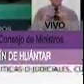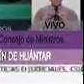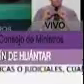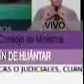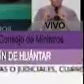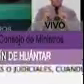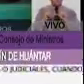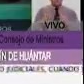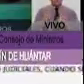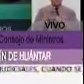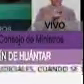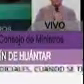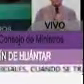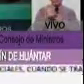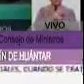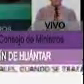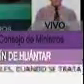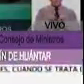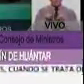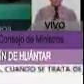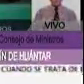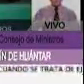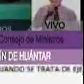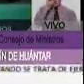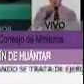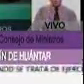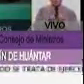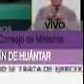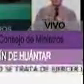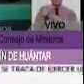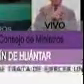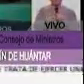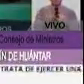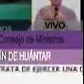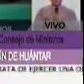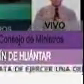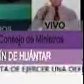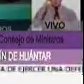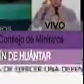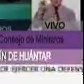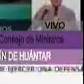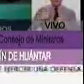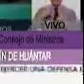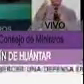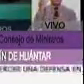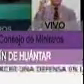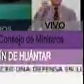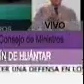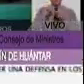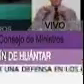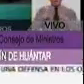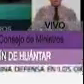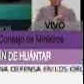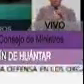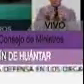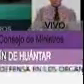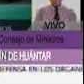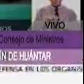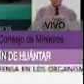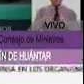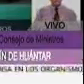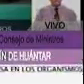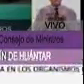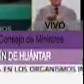reitero, defendiendo al país y defendiendo a los comandos Chavín de Huántar. Esperamos que esto no genere